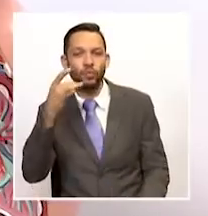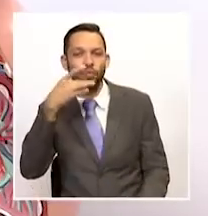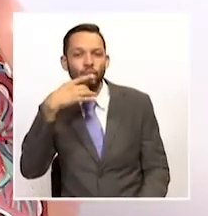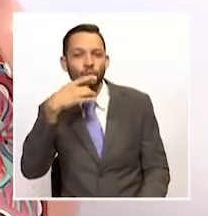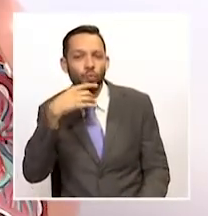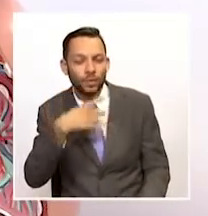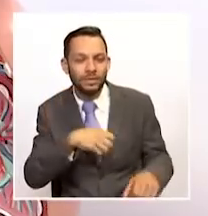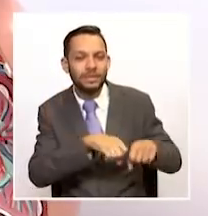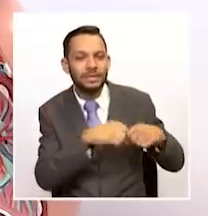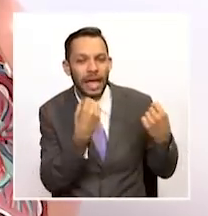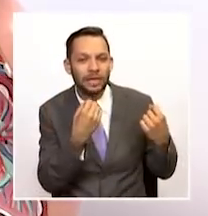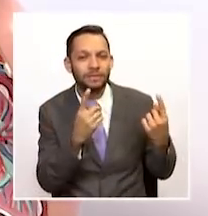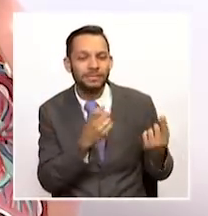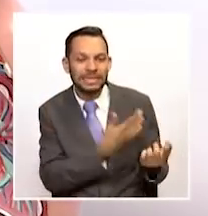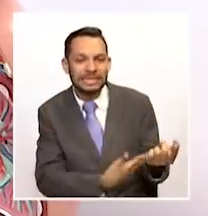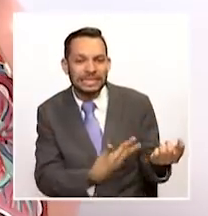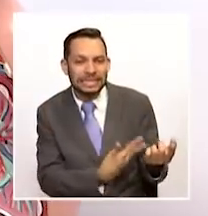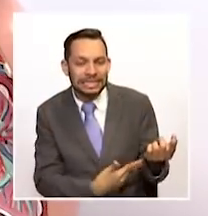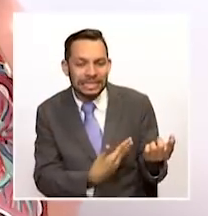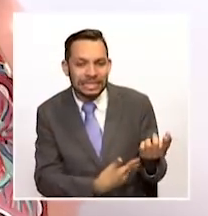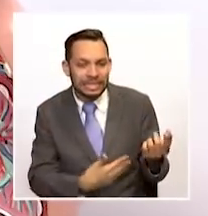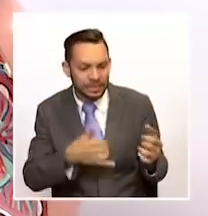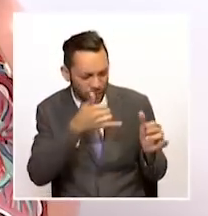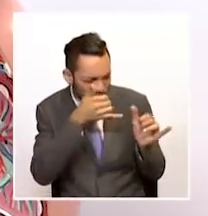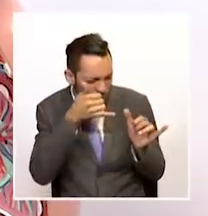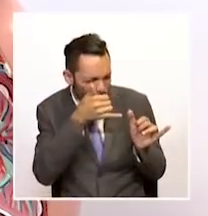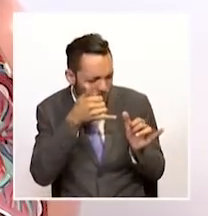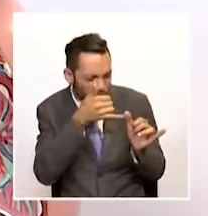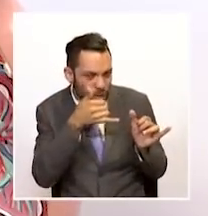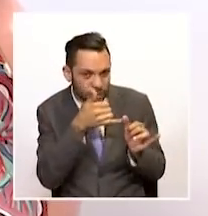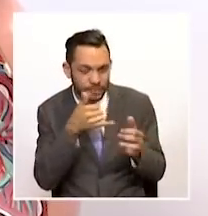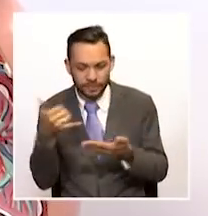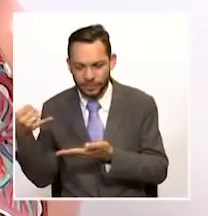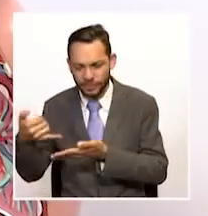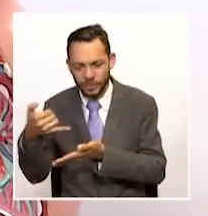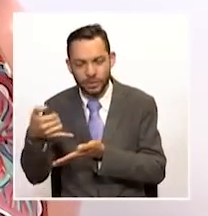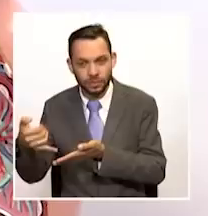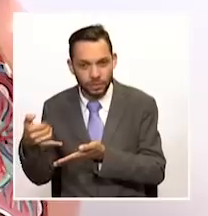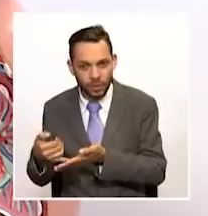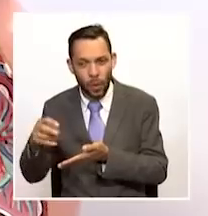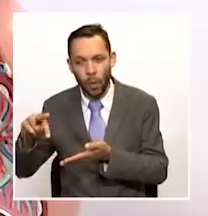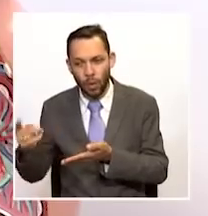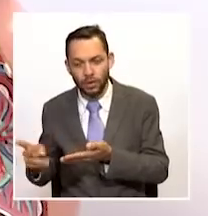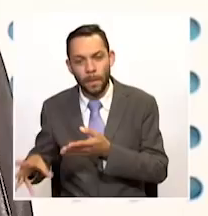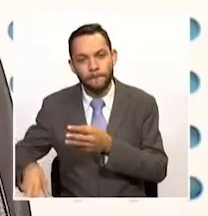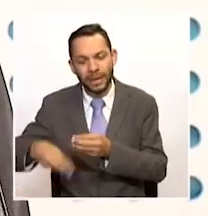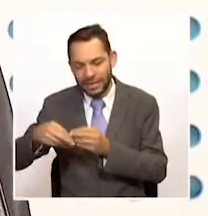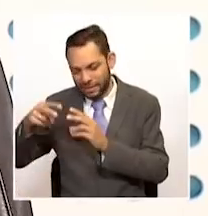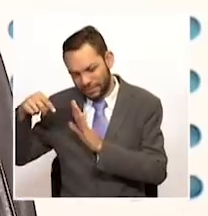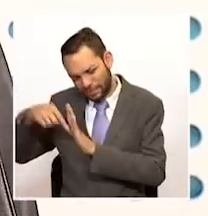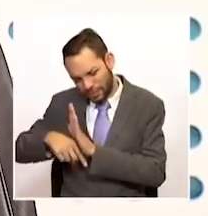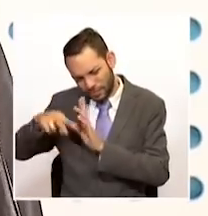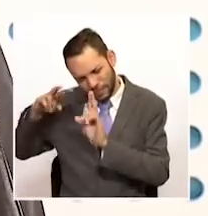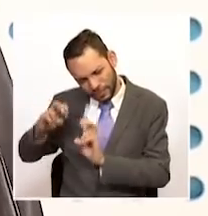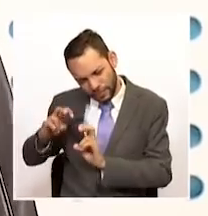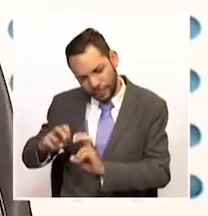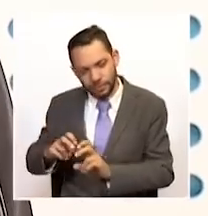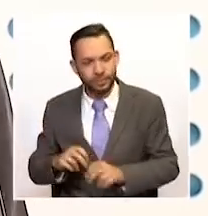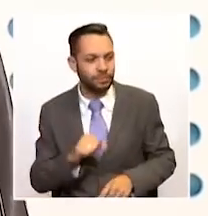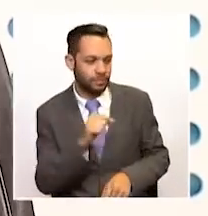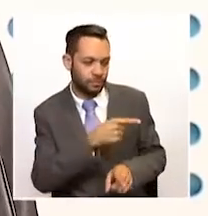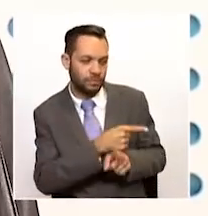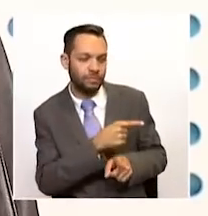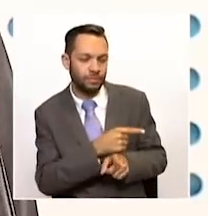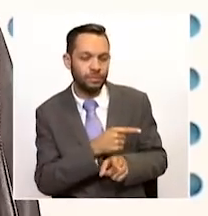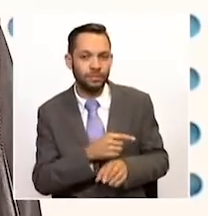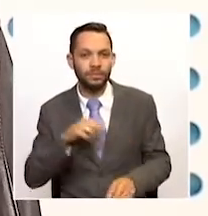exámenes de laboratorio tienen que ser complementados a buscar otras patologías claro que sí y muy importante es lo que decía ahora el